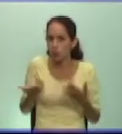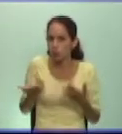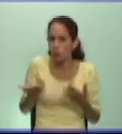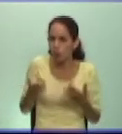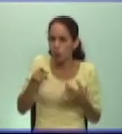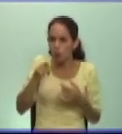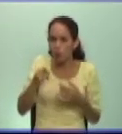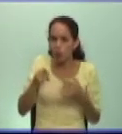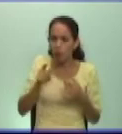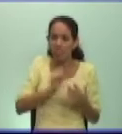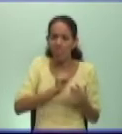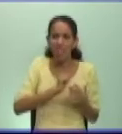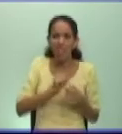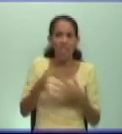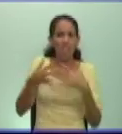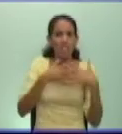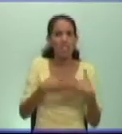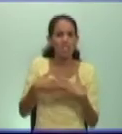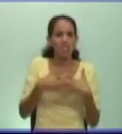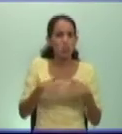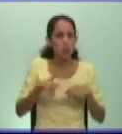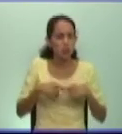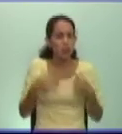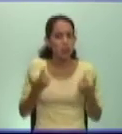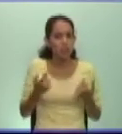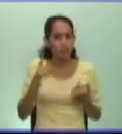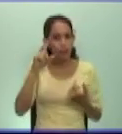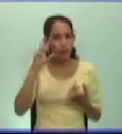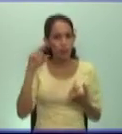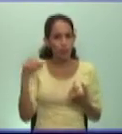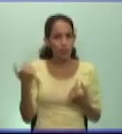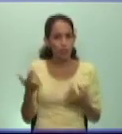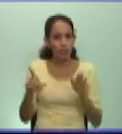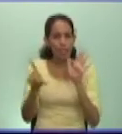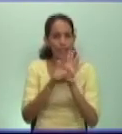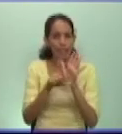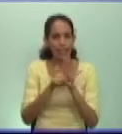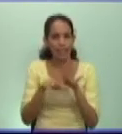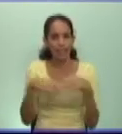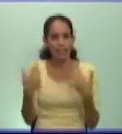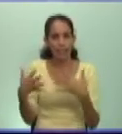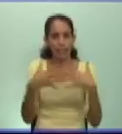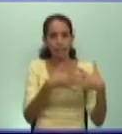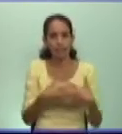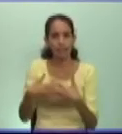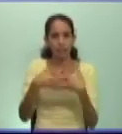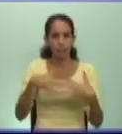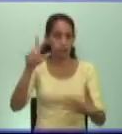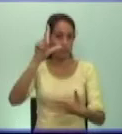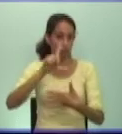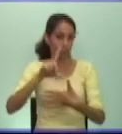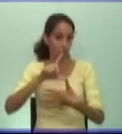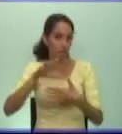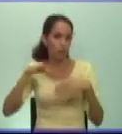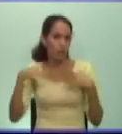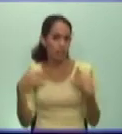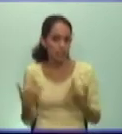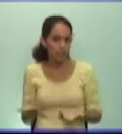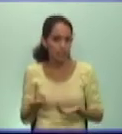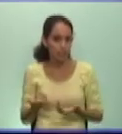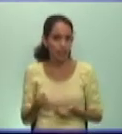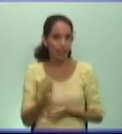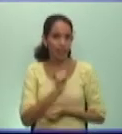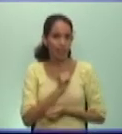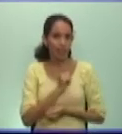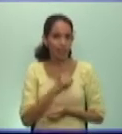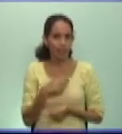yanqui? Aunque ya la hemos mencionado, vamos a recordarla. La política norteamericana hacia el continente. Y esto es muy importante porque hay cosas que